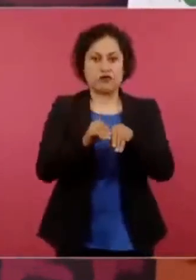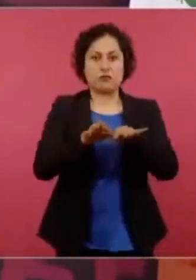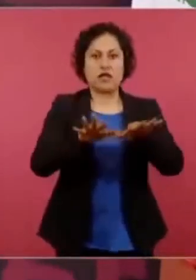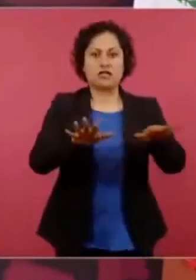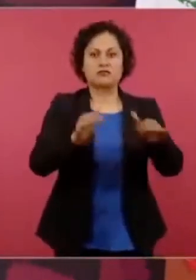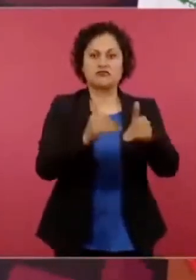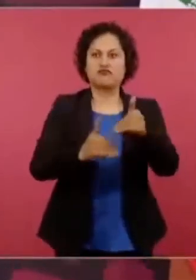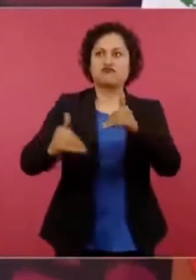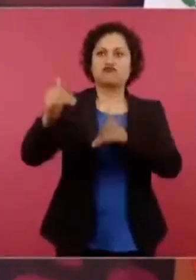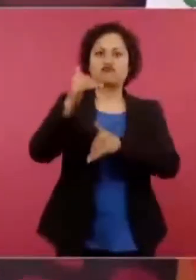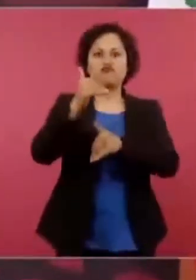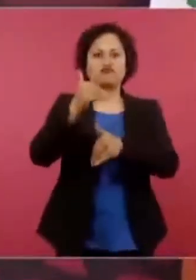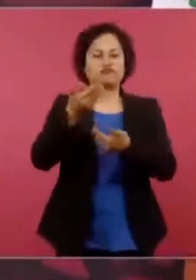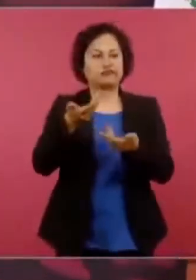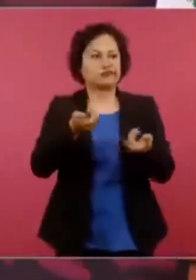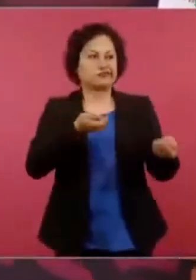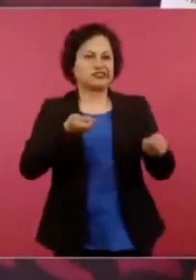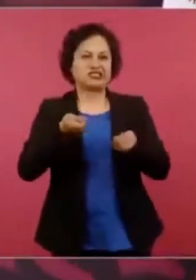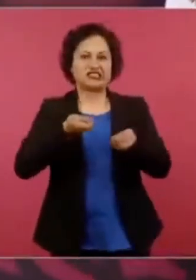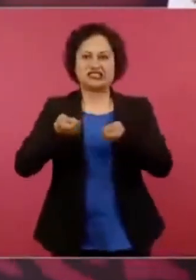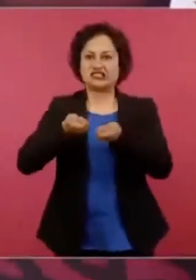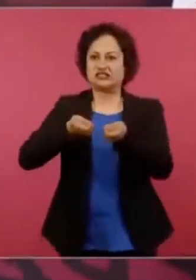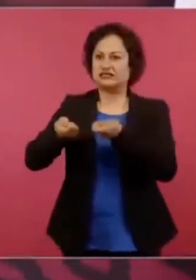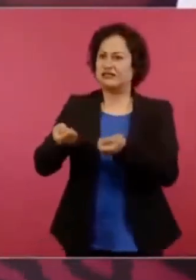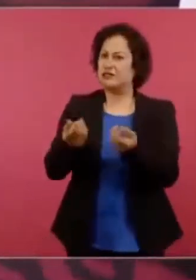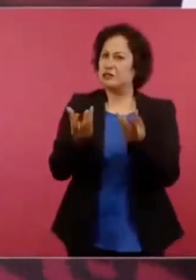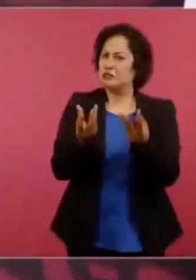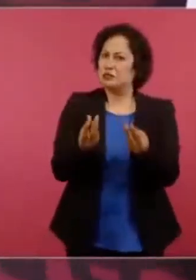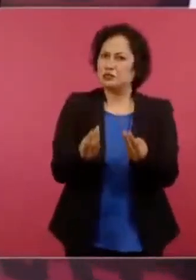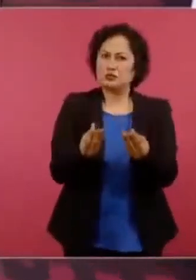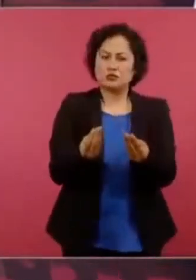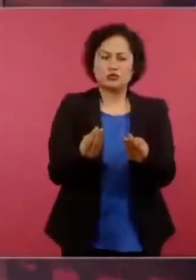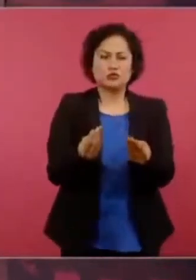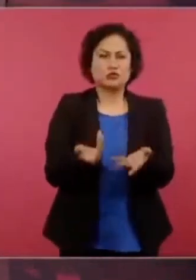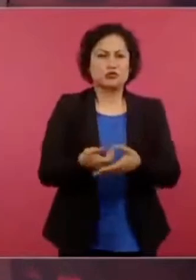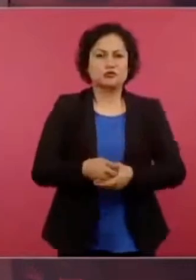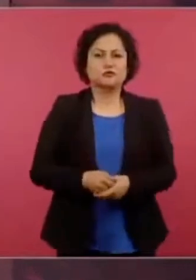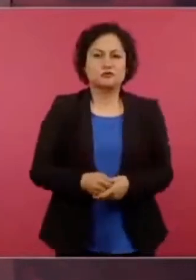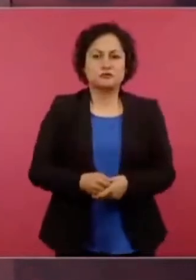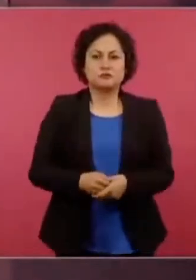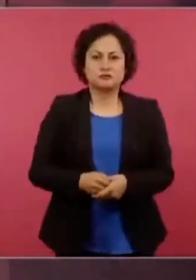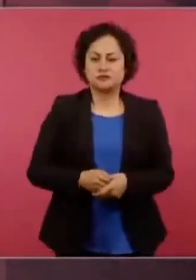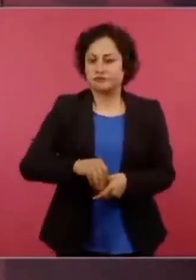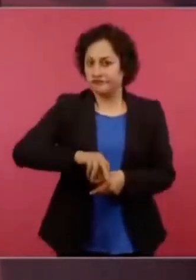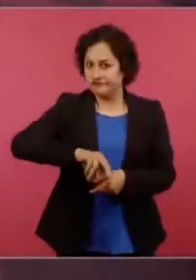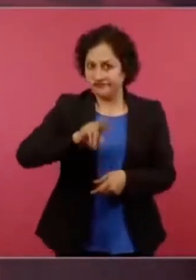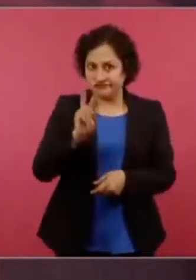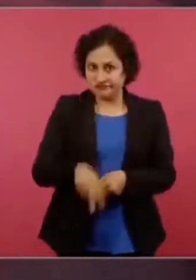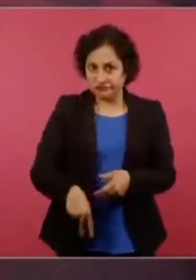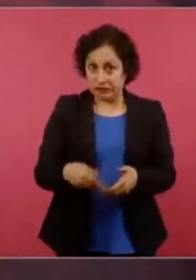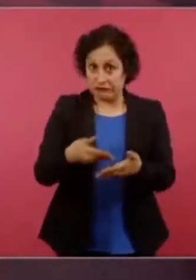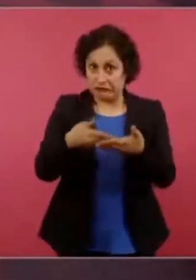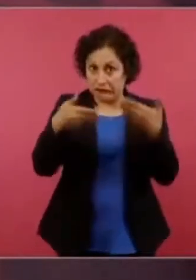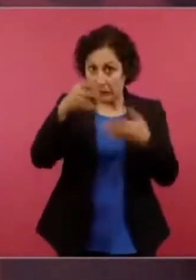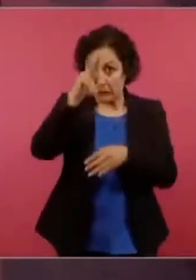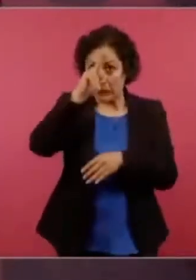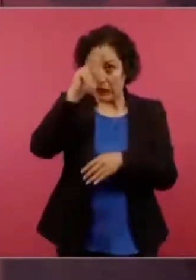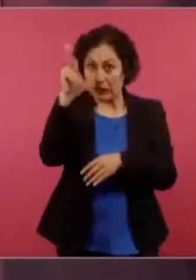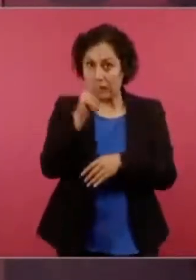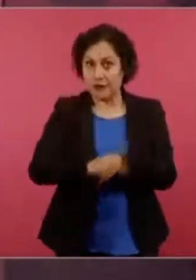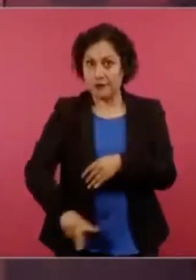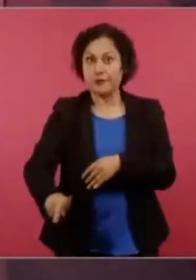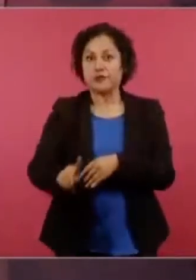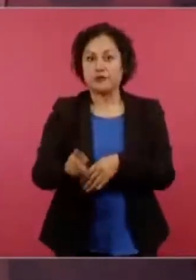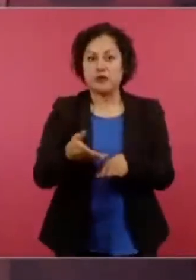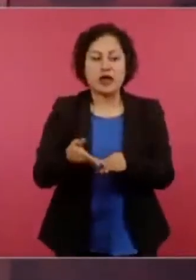que no había ni siquiera en la época de